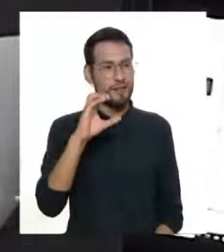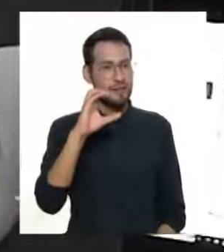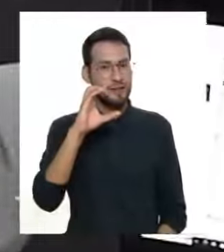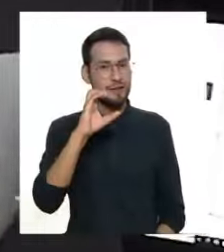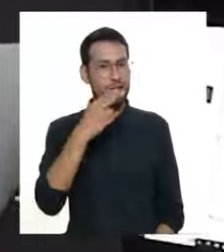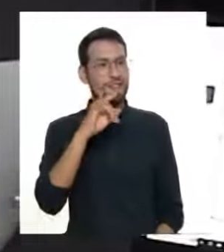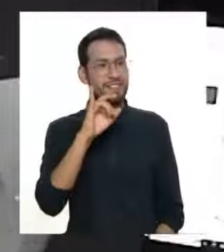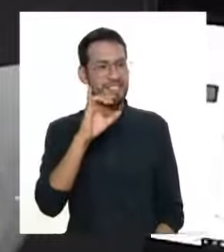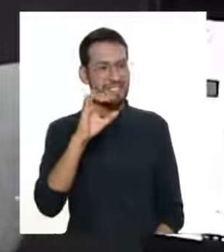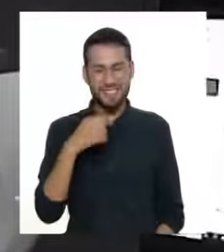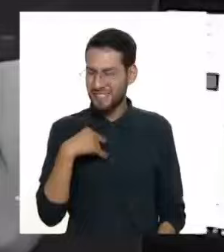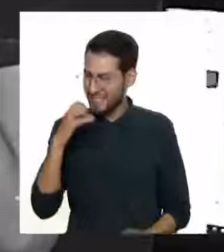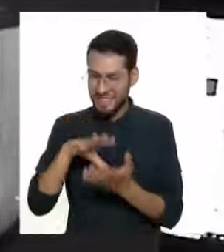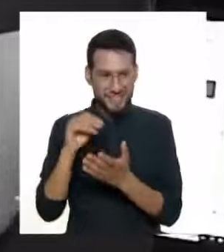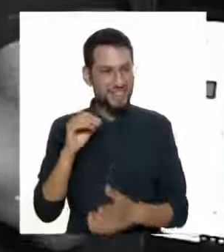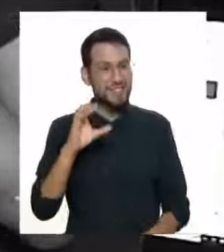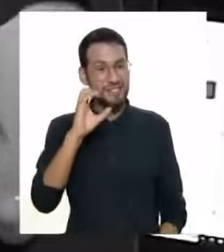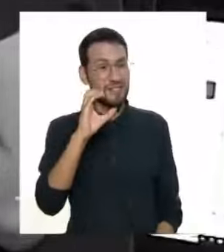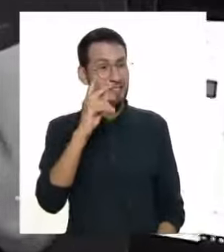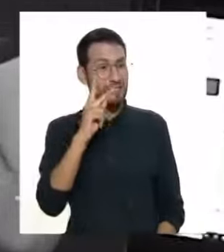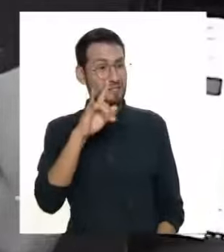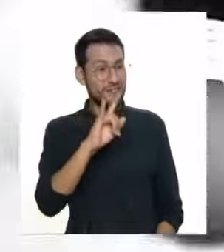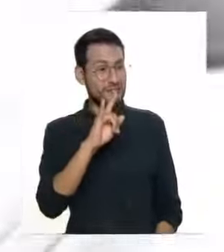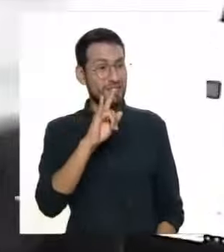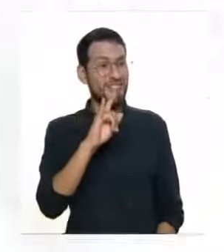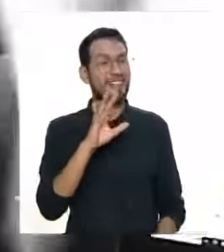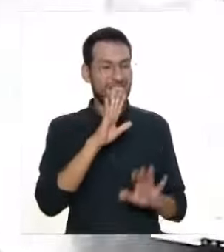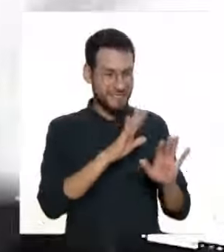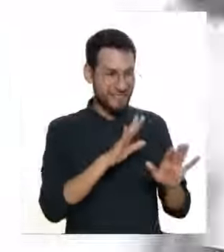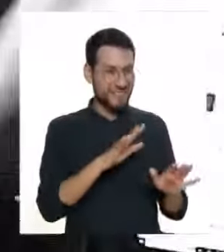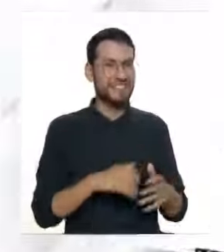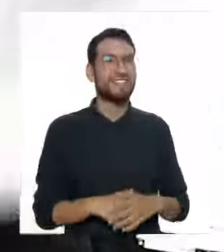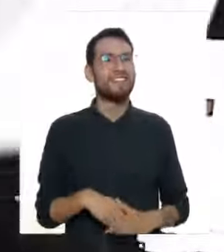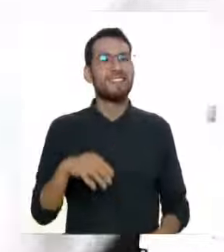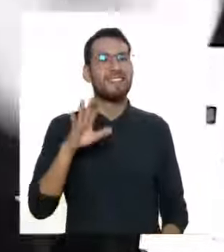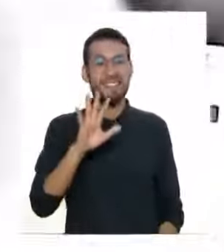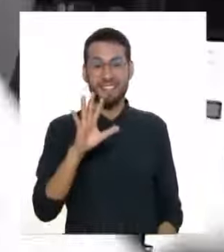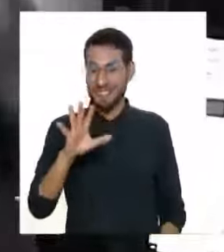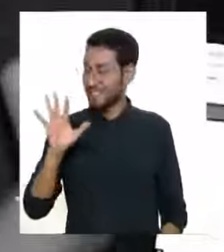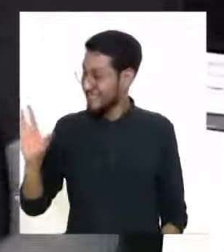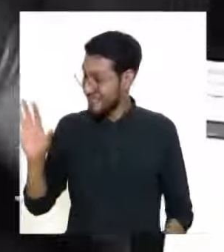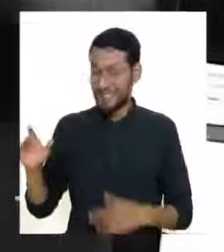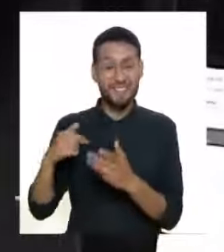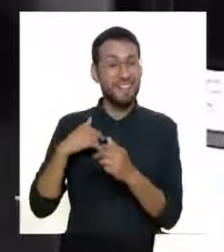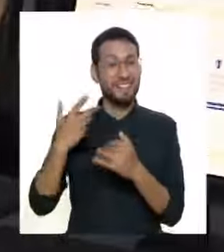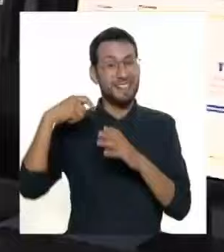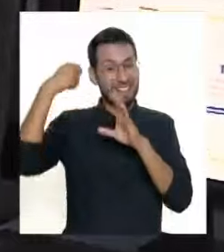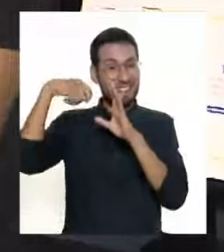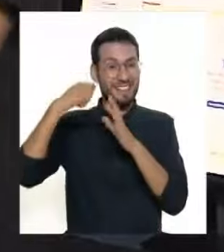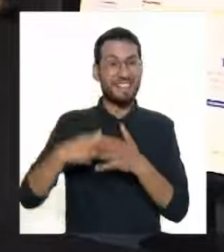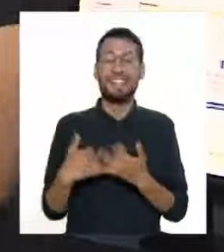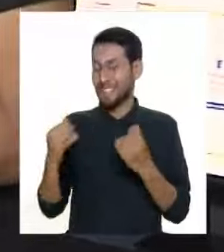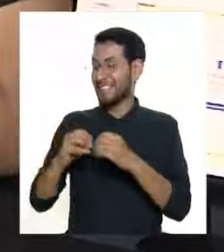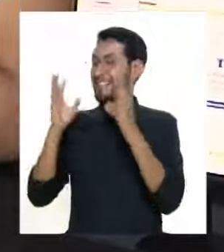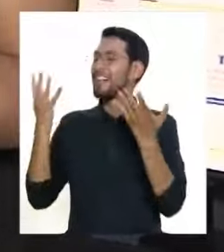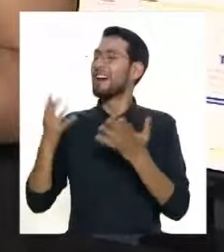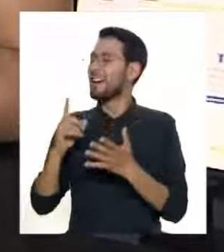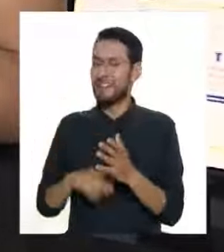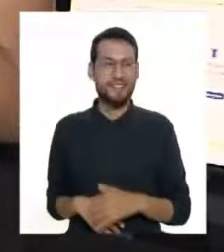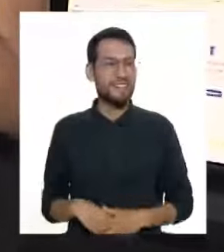Cuchisiña. Quiero aprenderlo bien para que salga. Por partes, Genaro. Uy. Estamos grabando el Día de la Felicidad. ¿Cómo